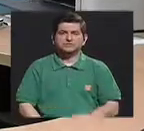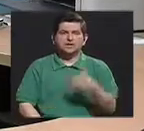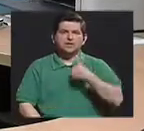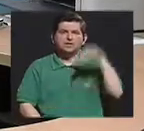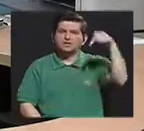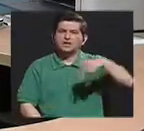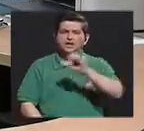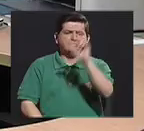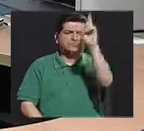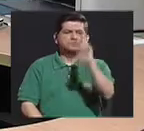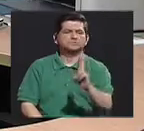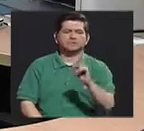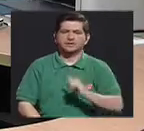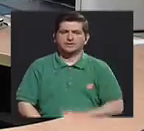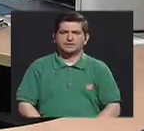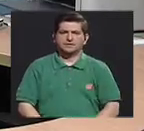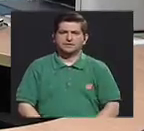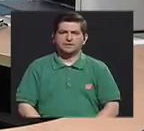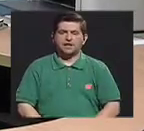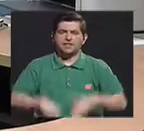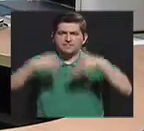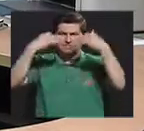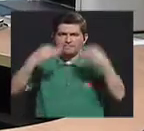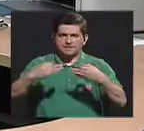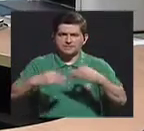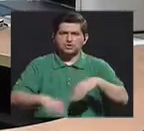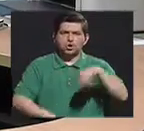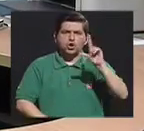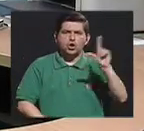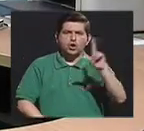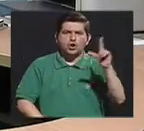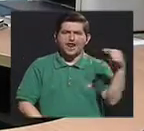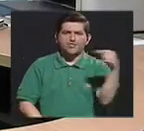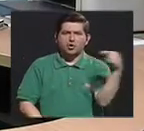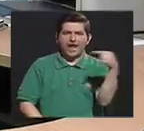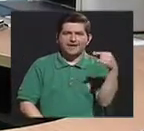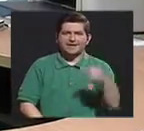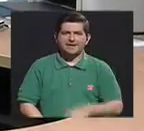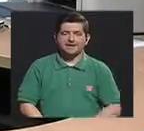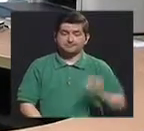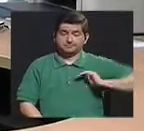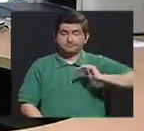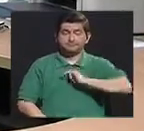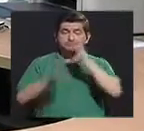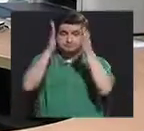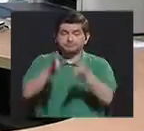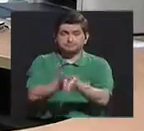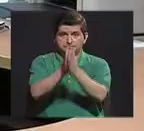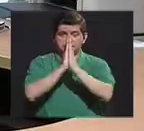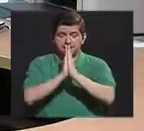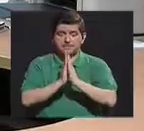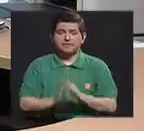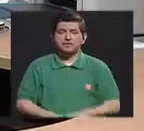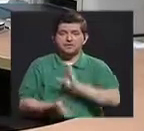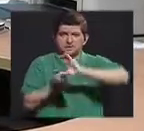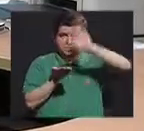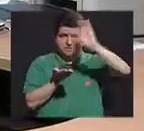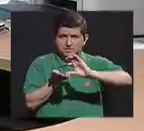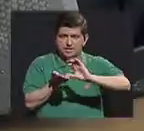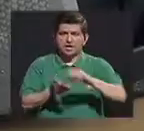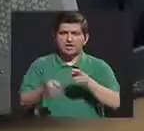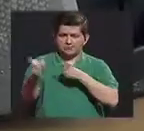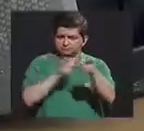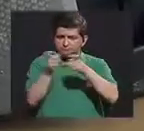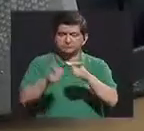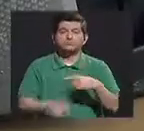tenerlo aquí en costa rica y por decisión de don leonardo garnier que es el ministro nos solicitó al cenar en que